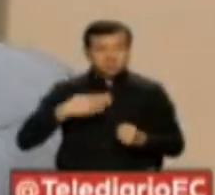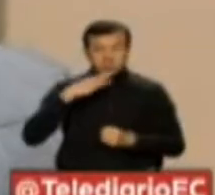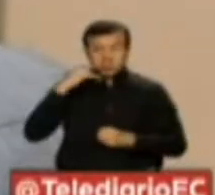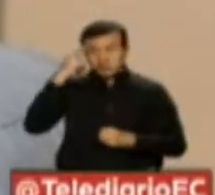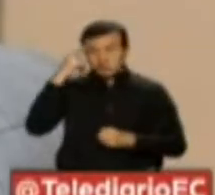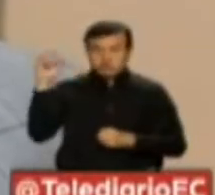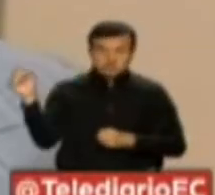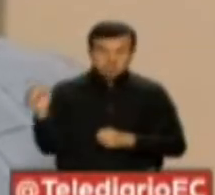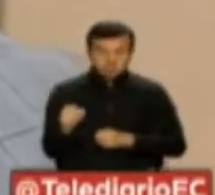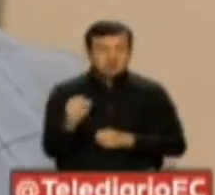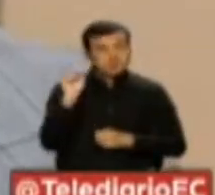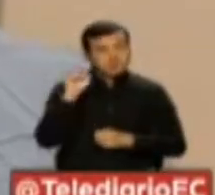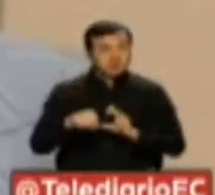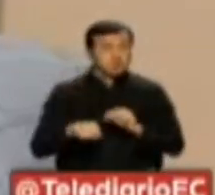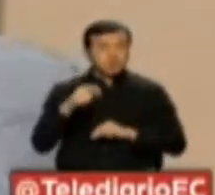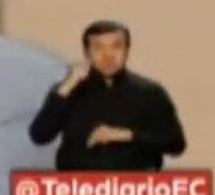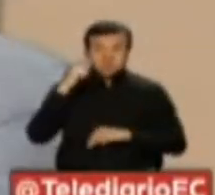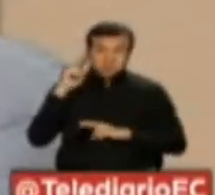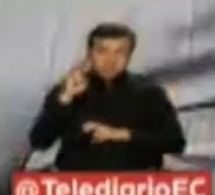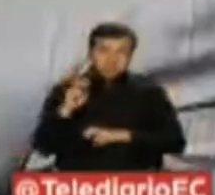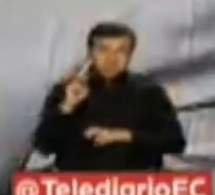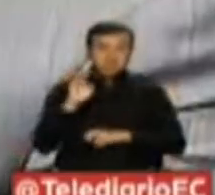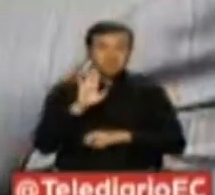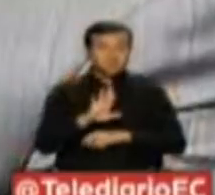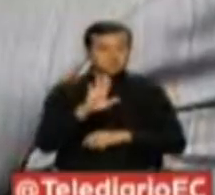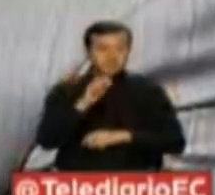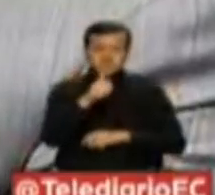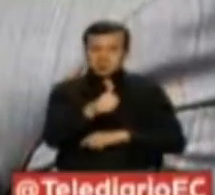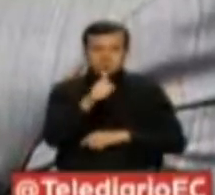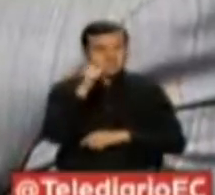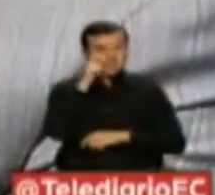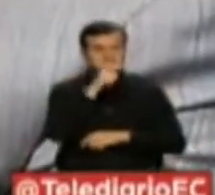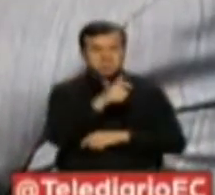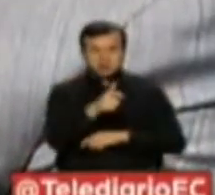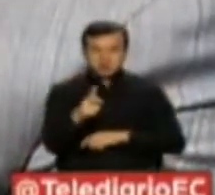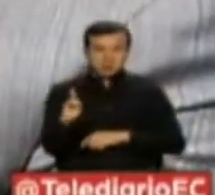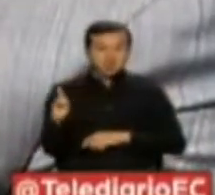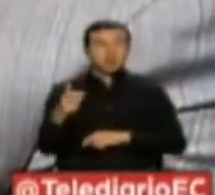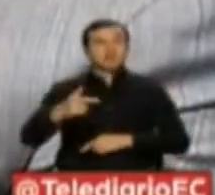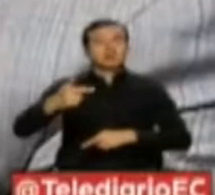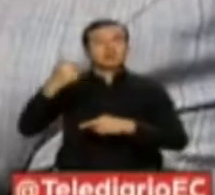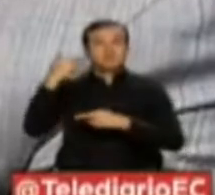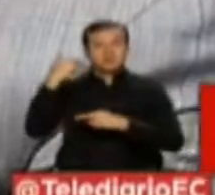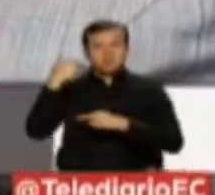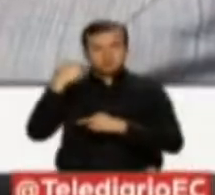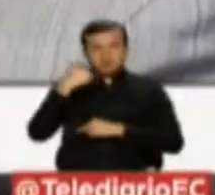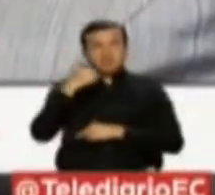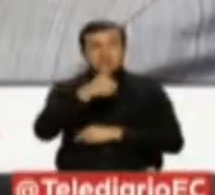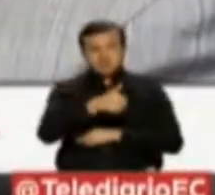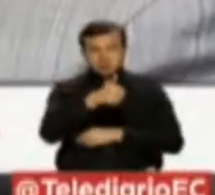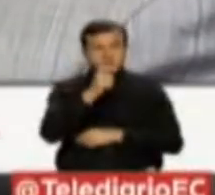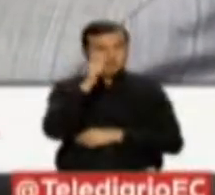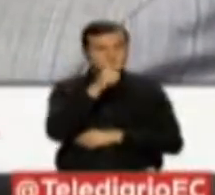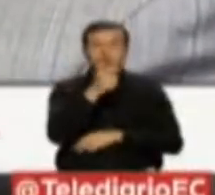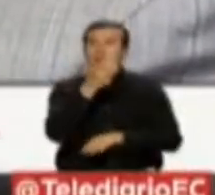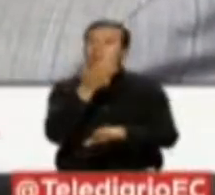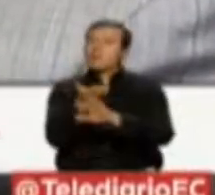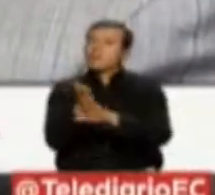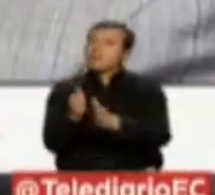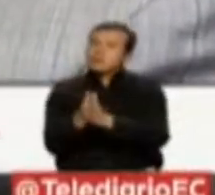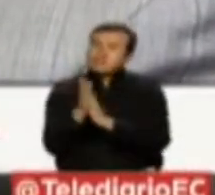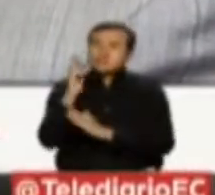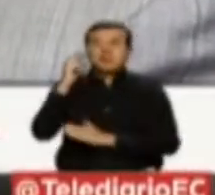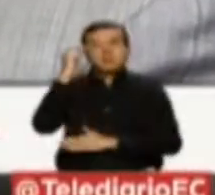las investigaciones del secuestro de Fernando Balda. El fiscal es el que acude con esta petición y debe